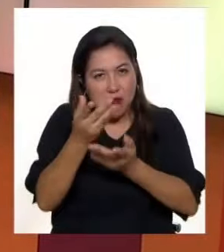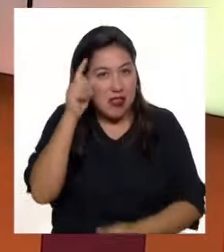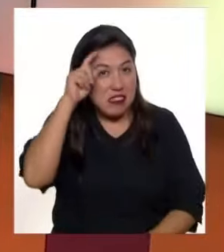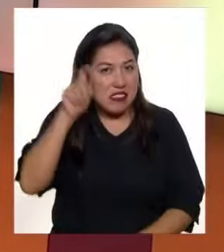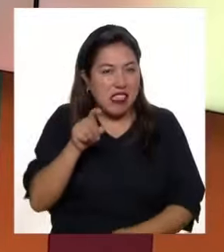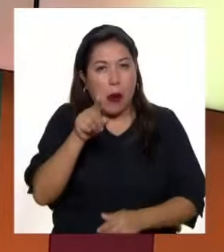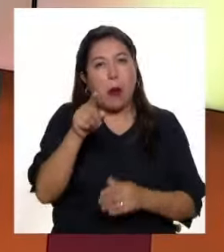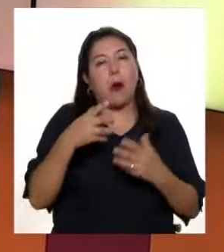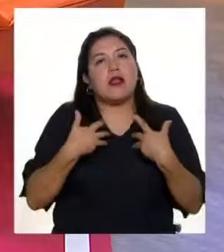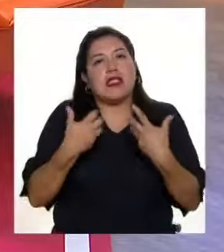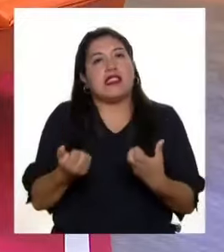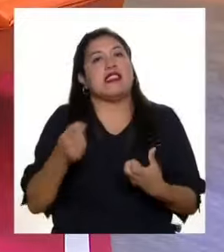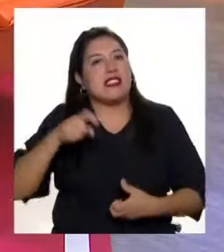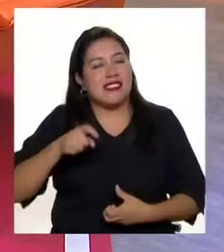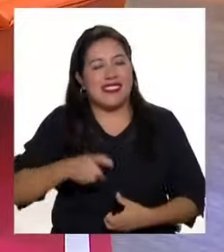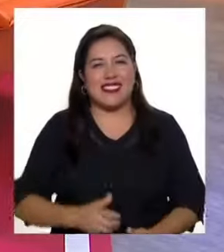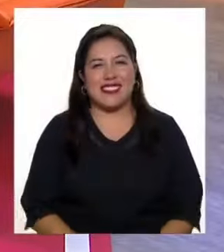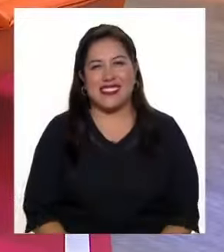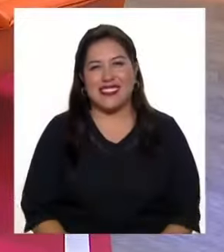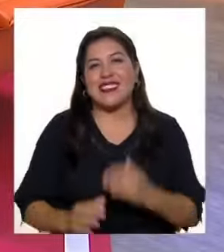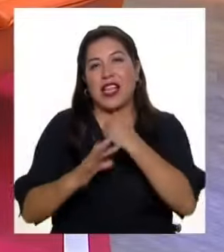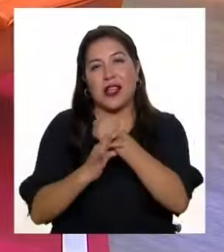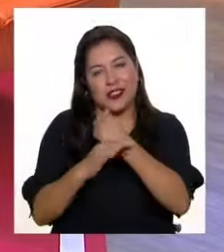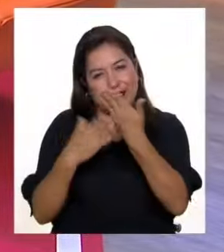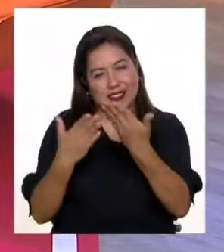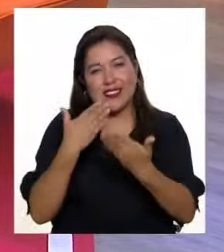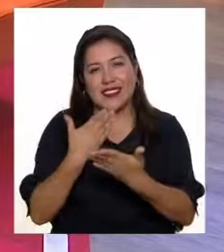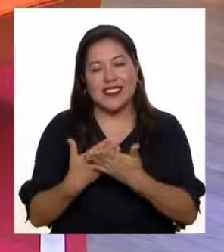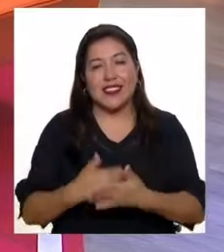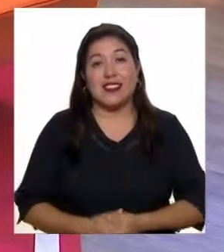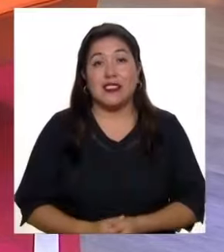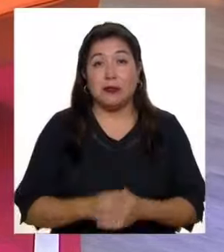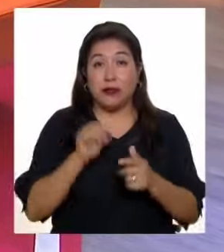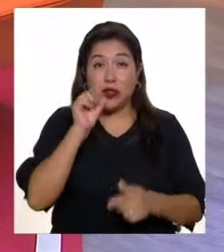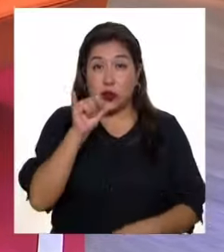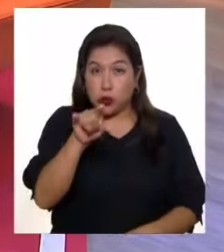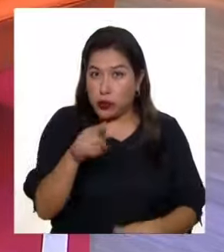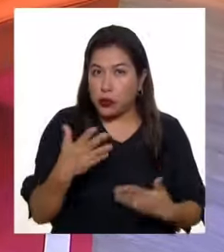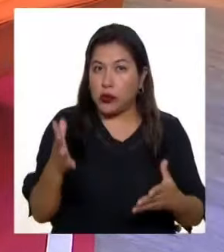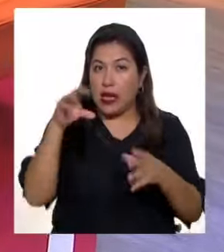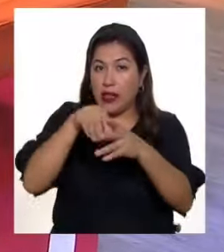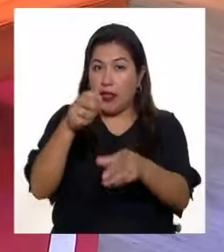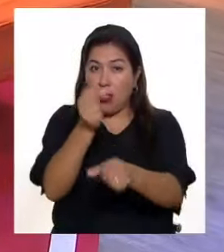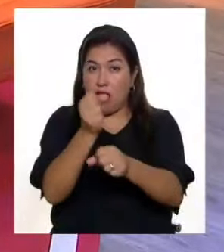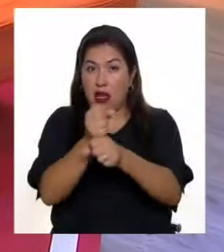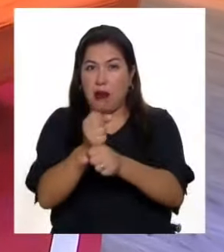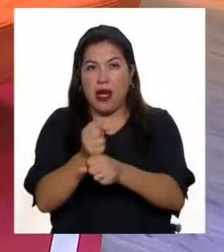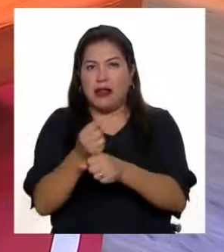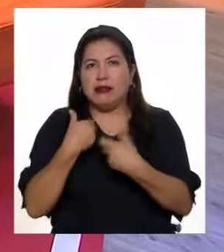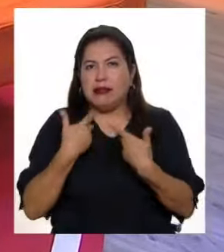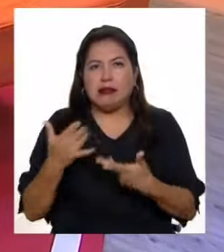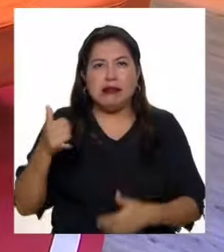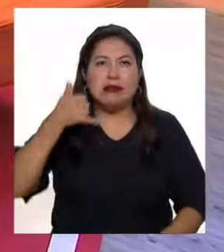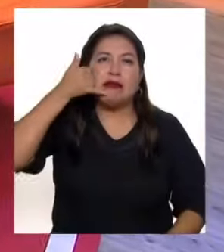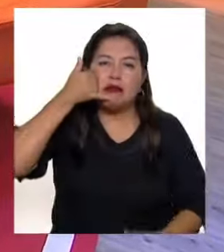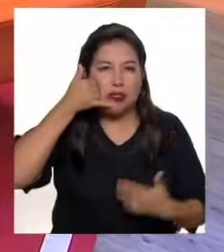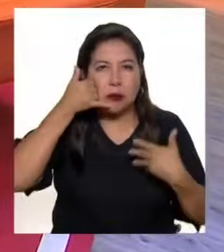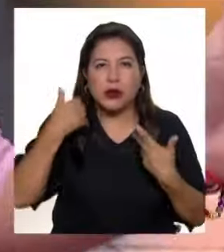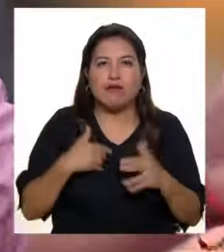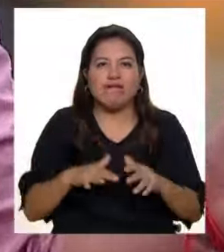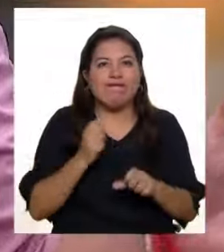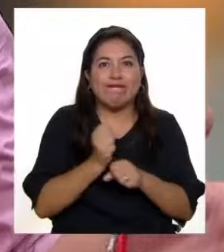salud. Eso es, doctor Tejada. Ya sabes que si de repente estás en el trabajo o no puedes agarrar el teléfono para hacer una llamadita, entra